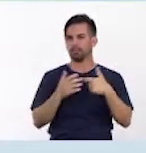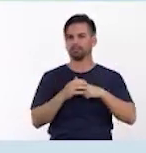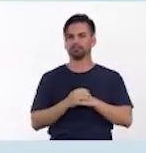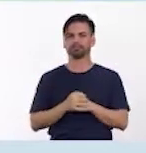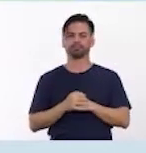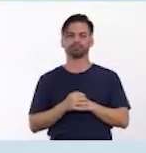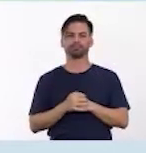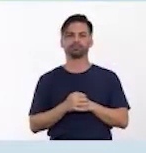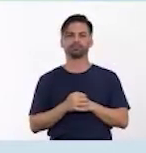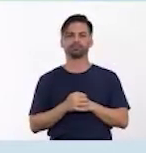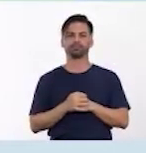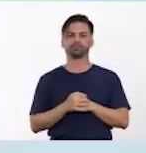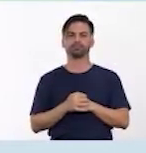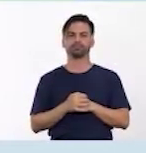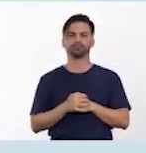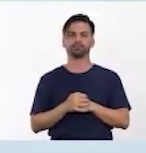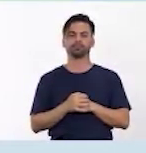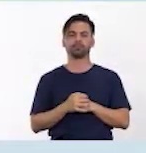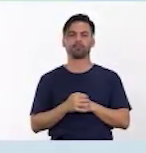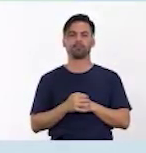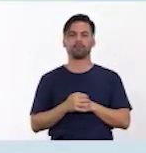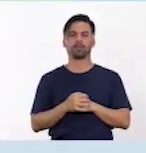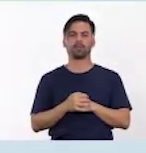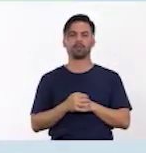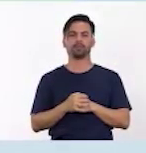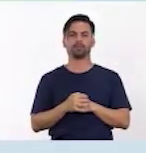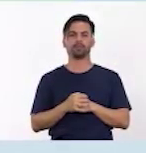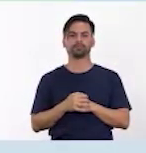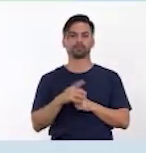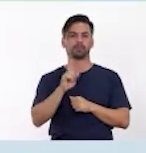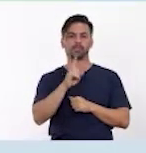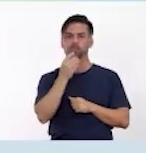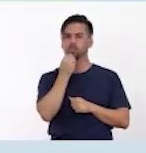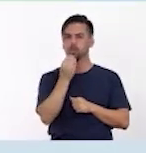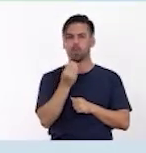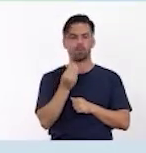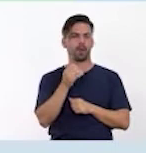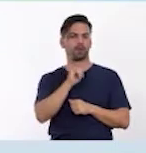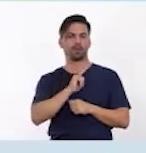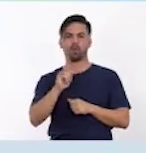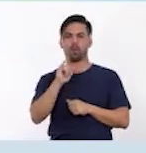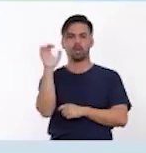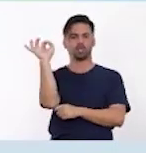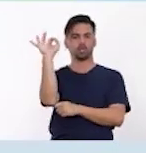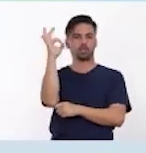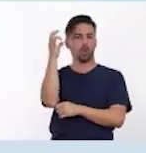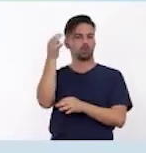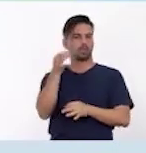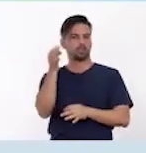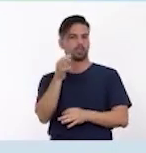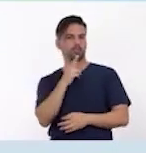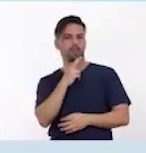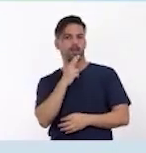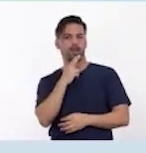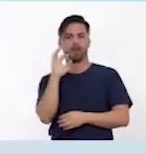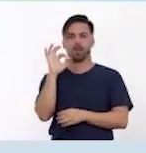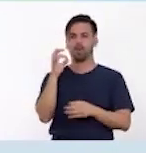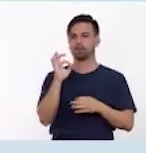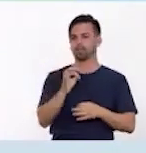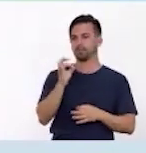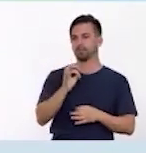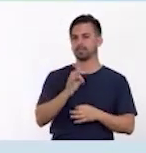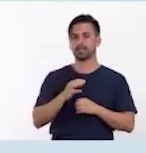no renovables, estamos refiriéndonos a aquellos que no se regeneran. Y estamos hablando fundamentalmente de los